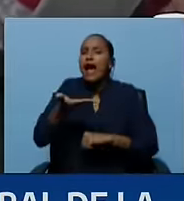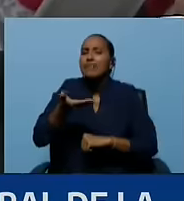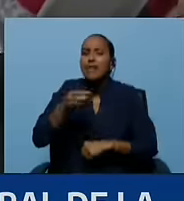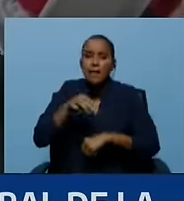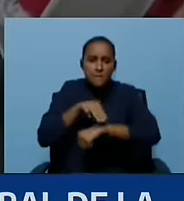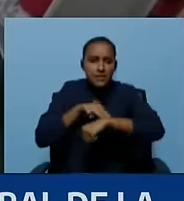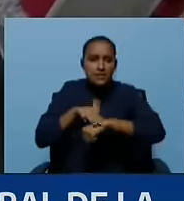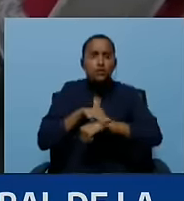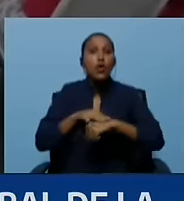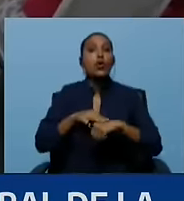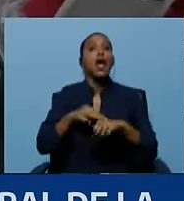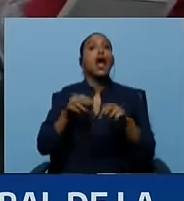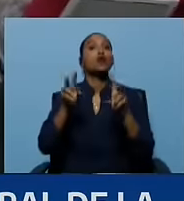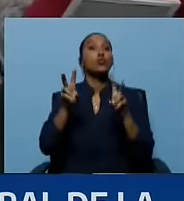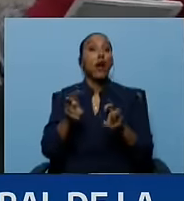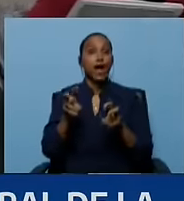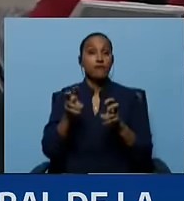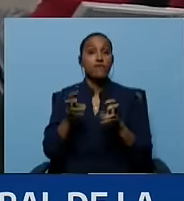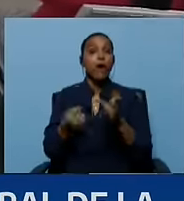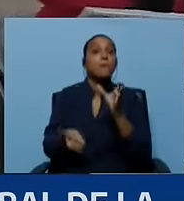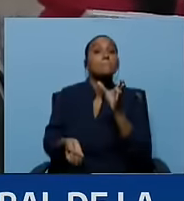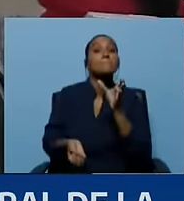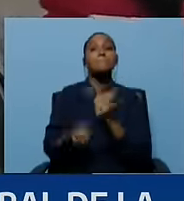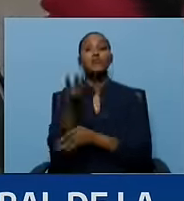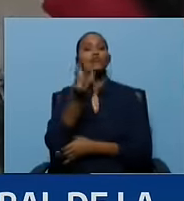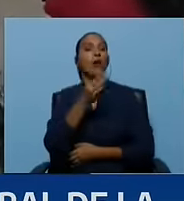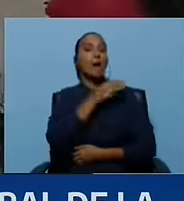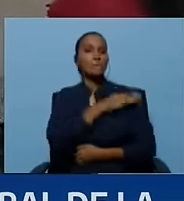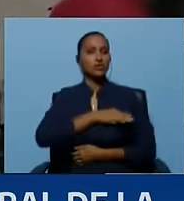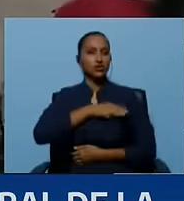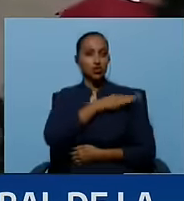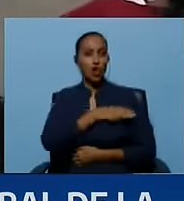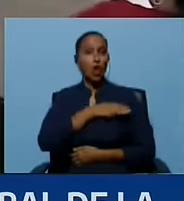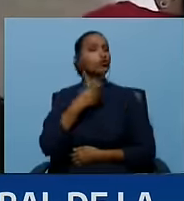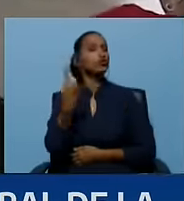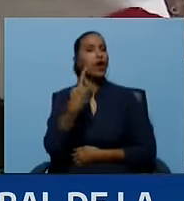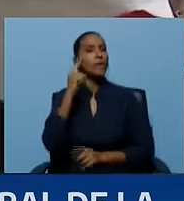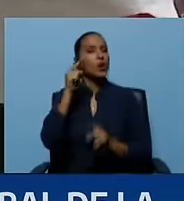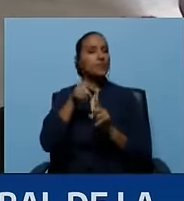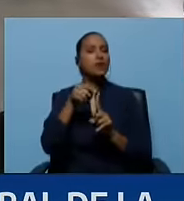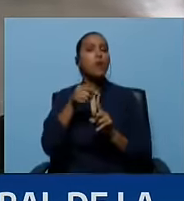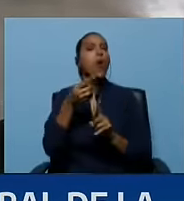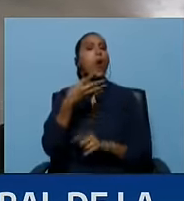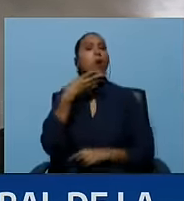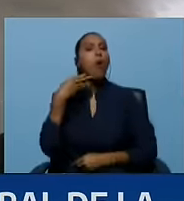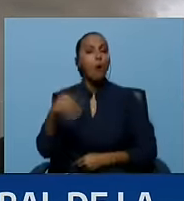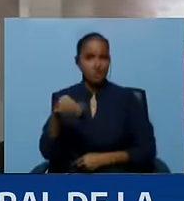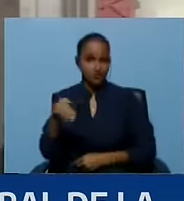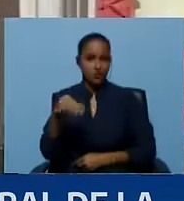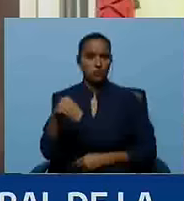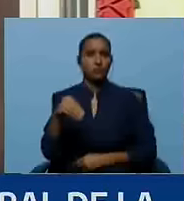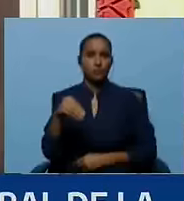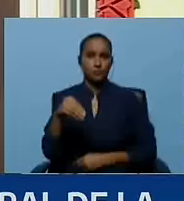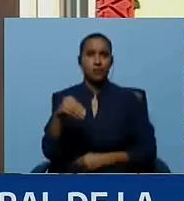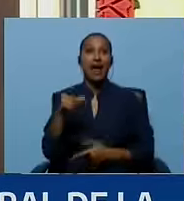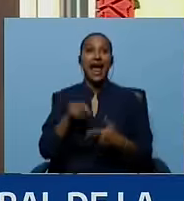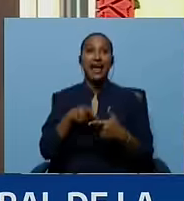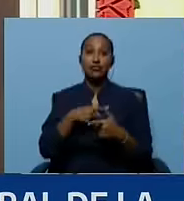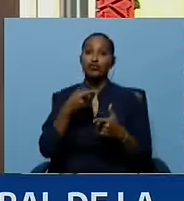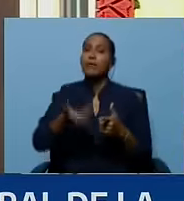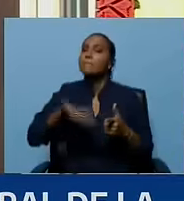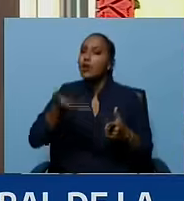una gran misión solo para la juventud. Y es tan importante desarrollar de manera específica el movimiento